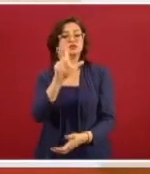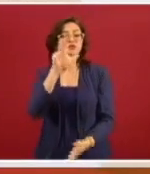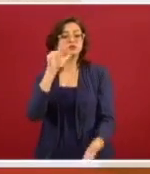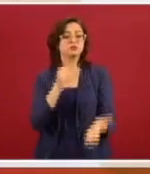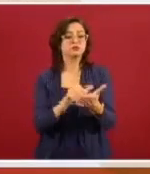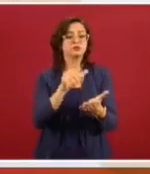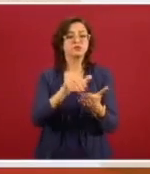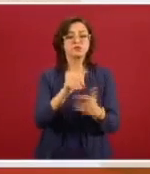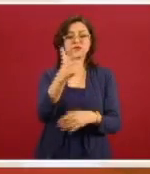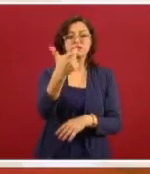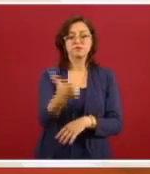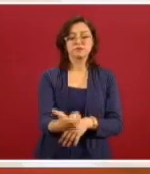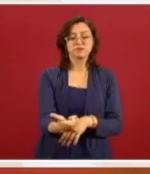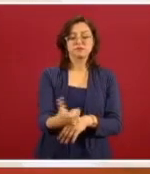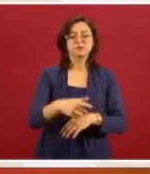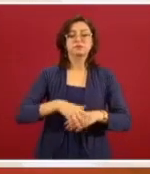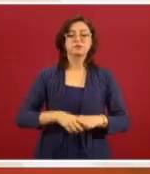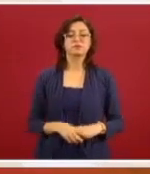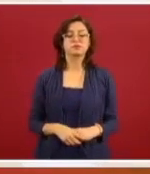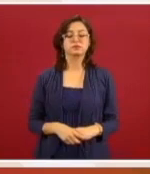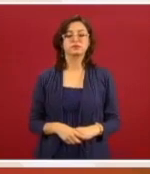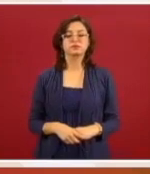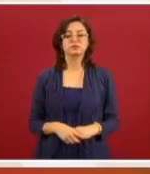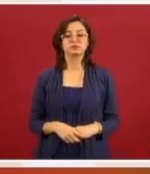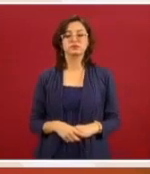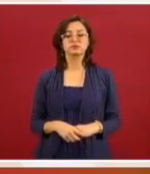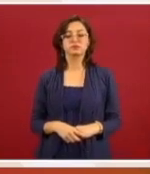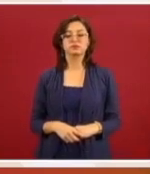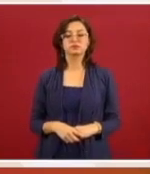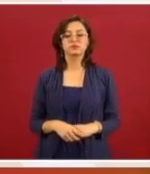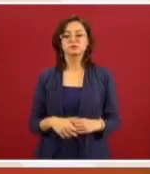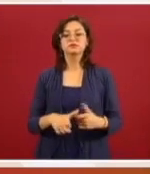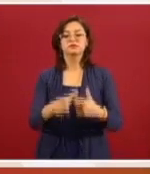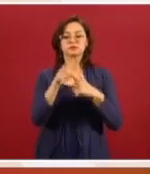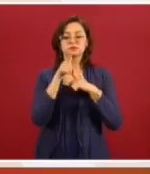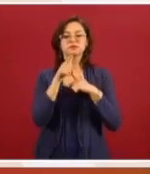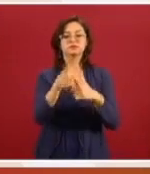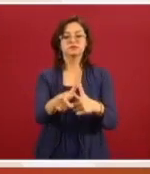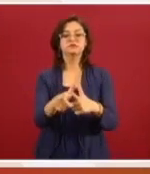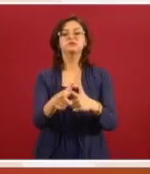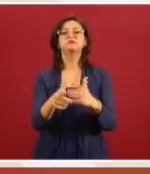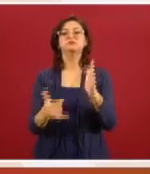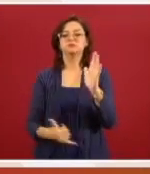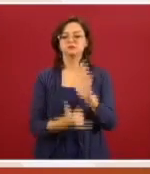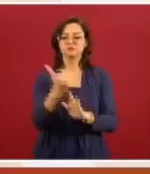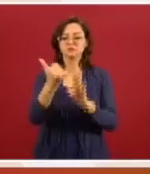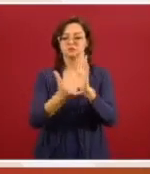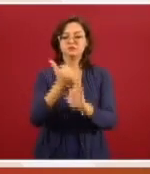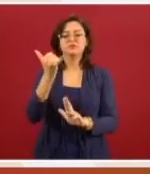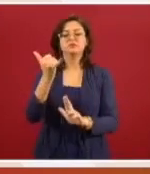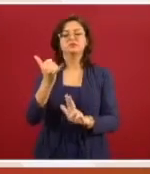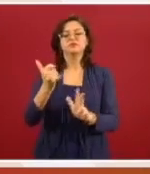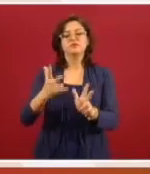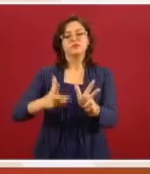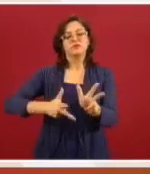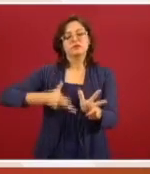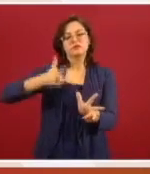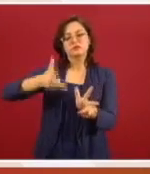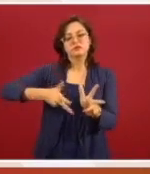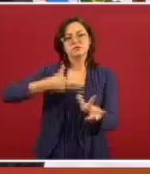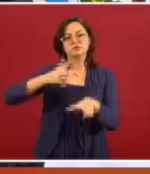28,000 millones de pesos. Se continúa con la construcción del tren Toluca, Ciudad de